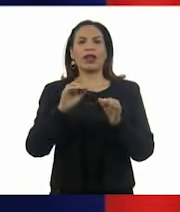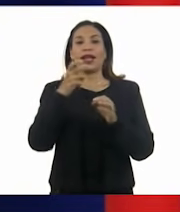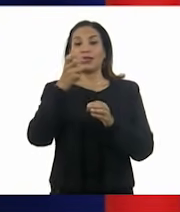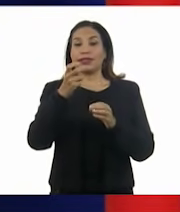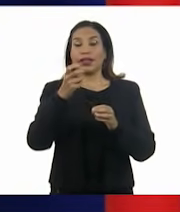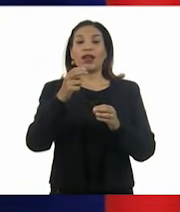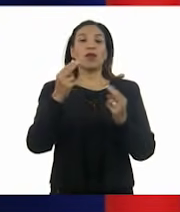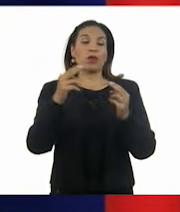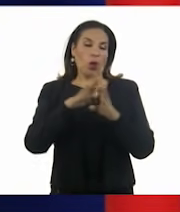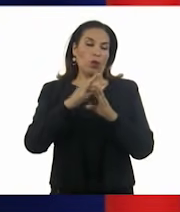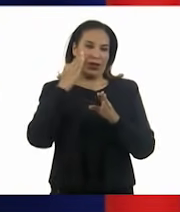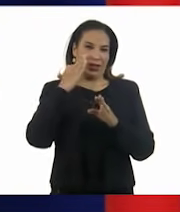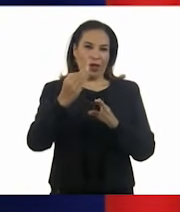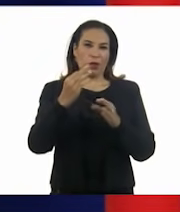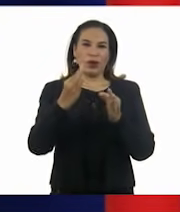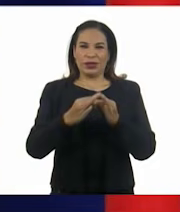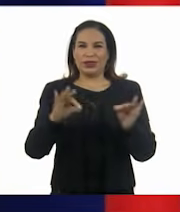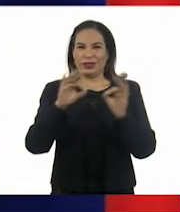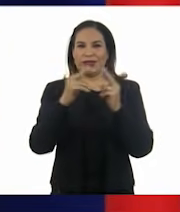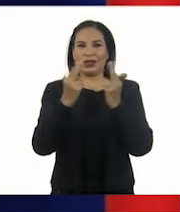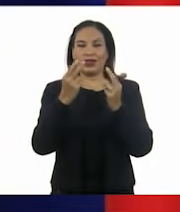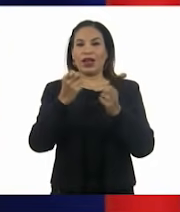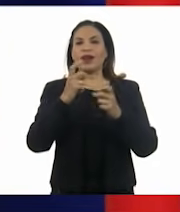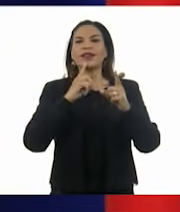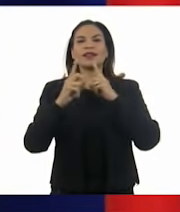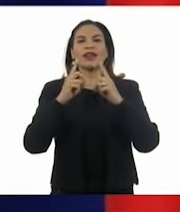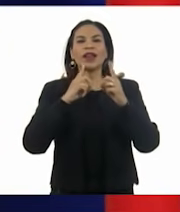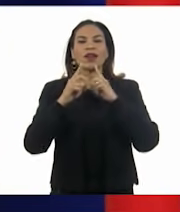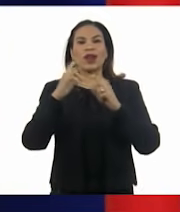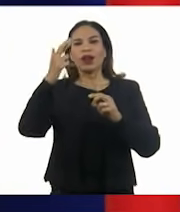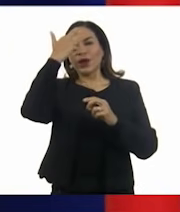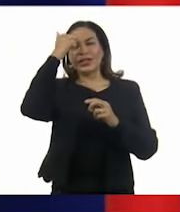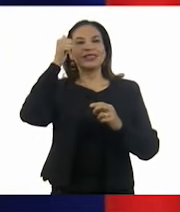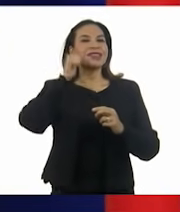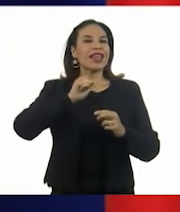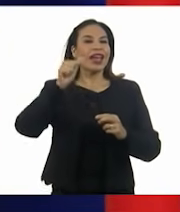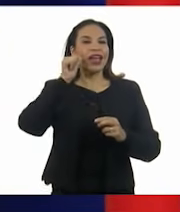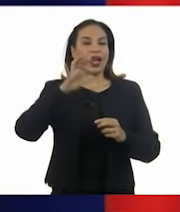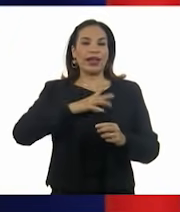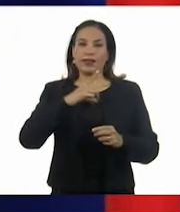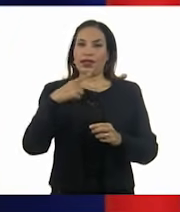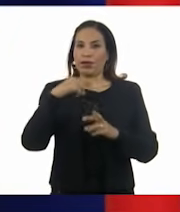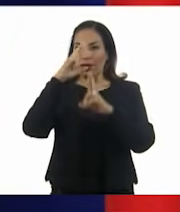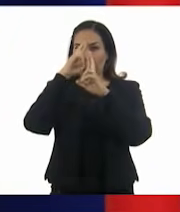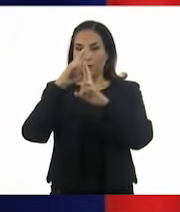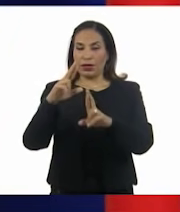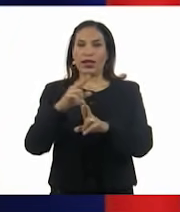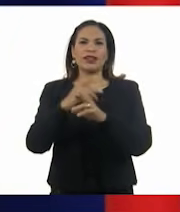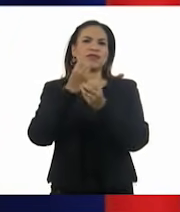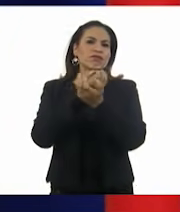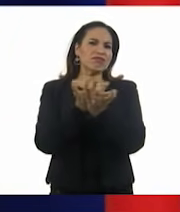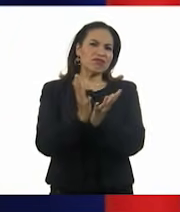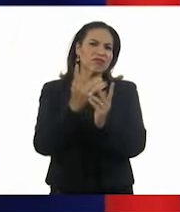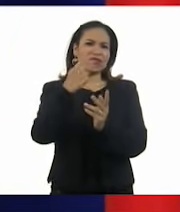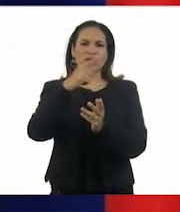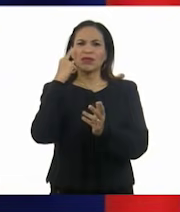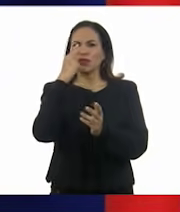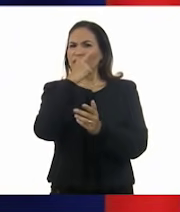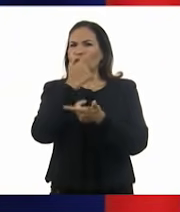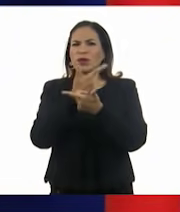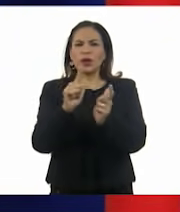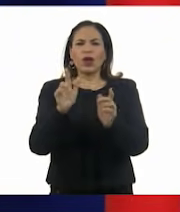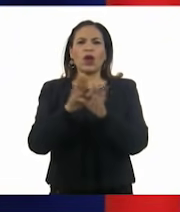preciso momento. En este diálogo recuerda que siempre tiene que haber respeto por la diversidad, la